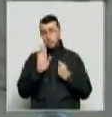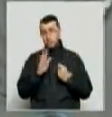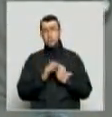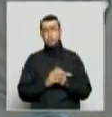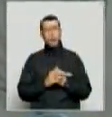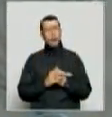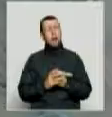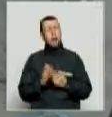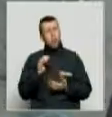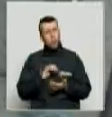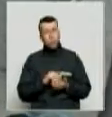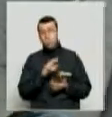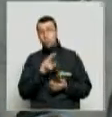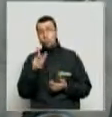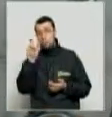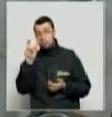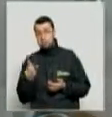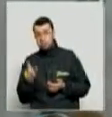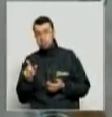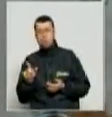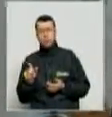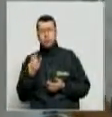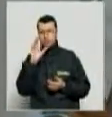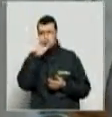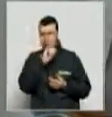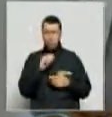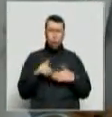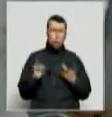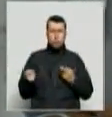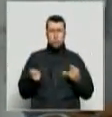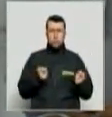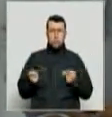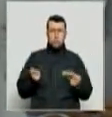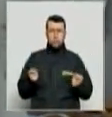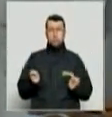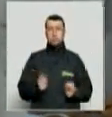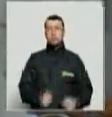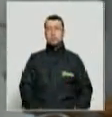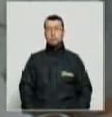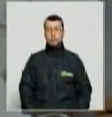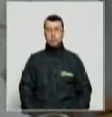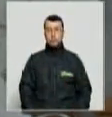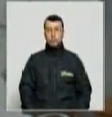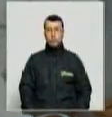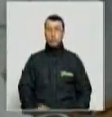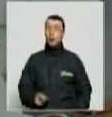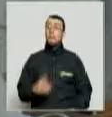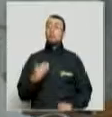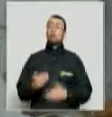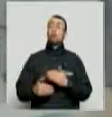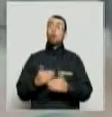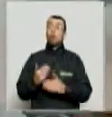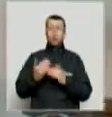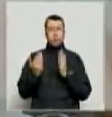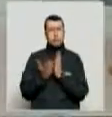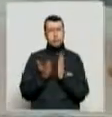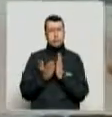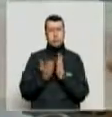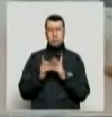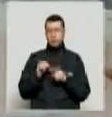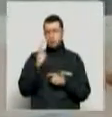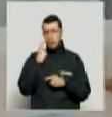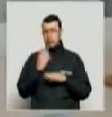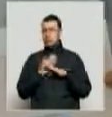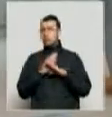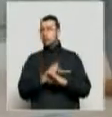que veamos un caso clínico y hablemos un poco del tratamiento de la enfermedad cardiovascular, un proceso de educación y de prevención